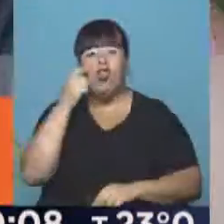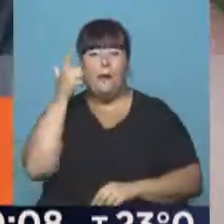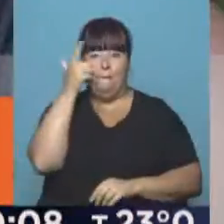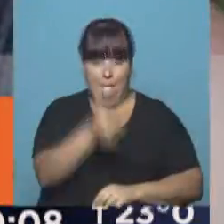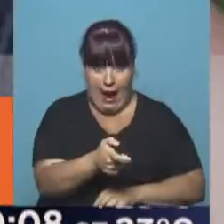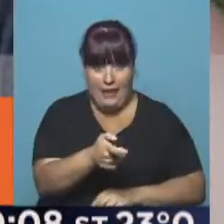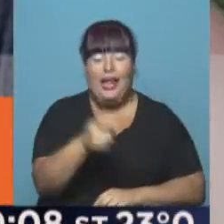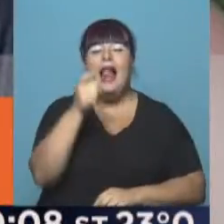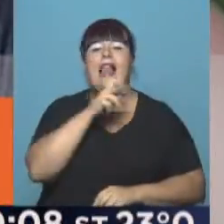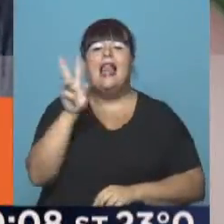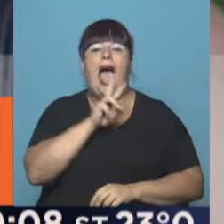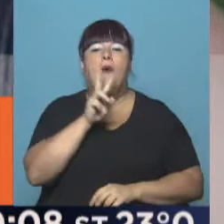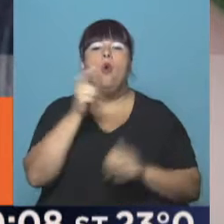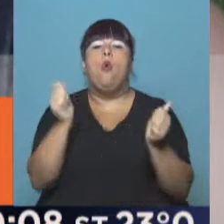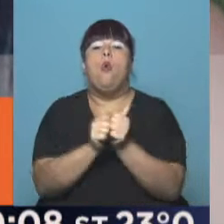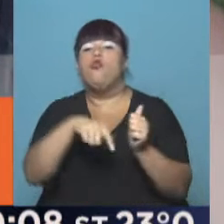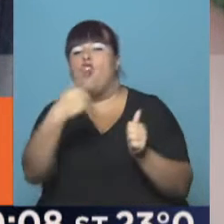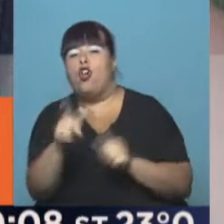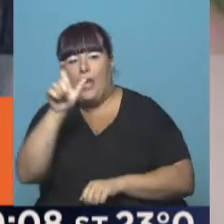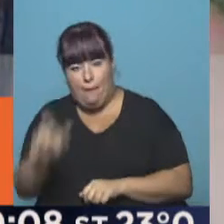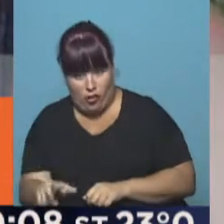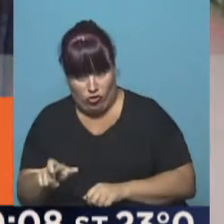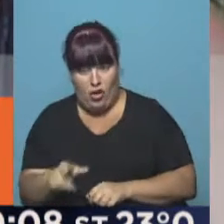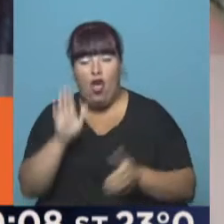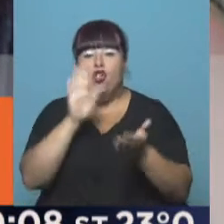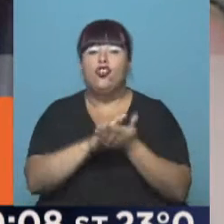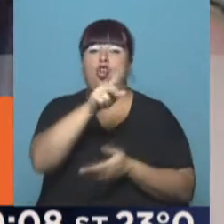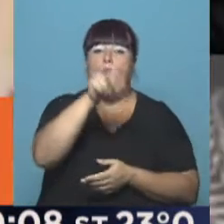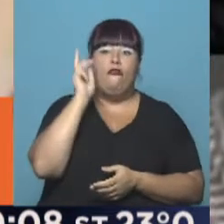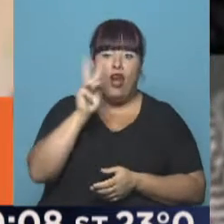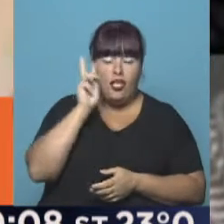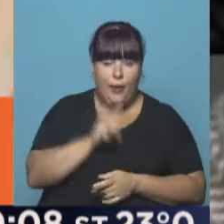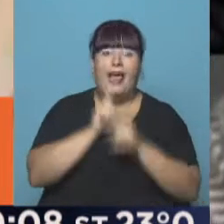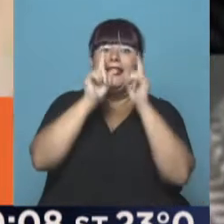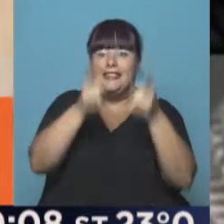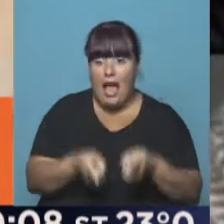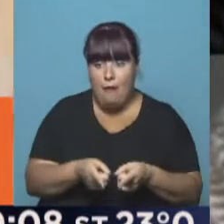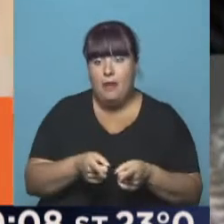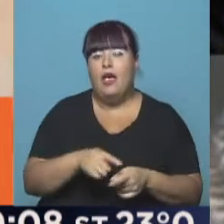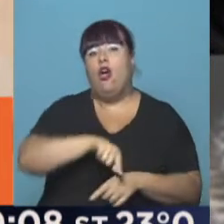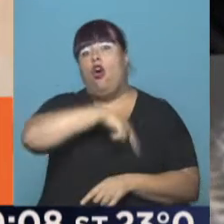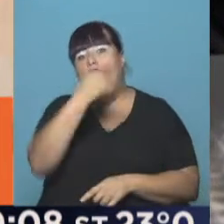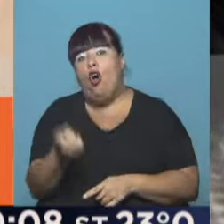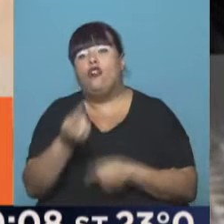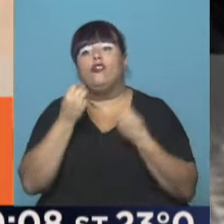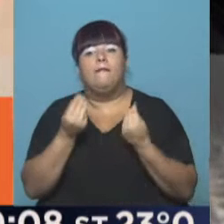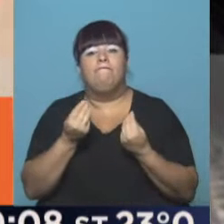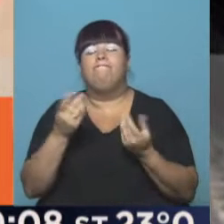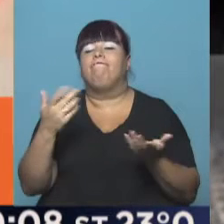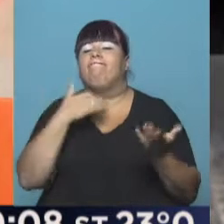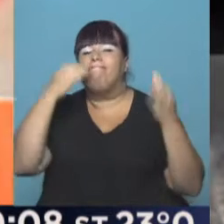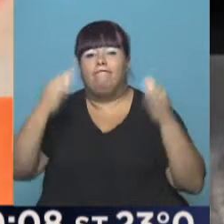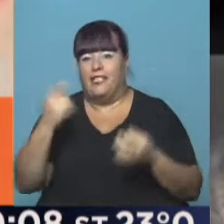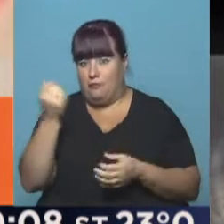atacan cuando la mujer está acompañada en el caso de florencio varela además se conjuga otro elemento que no se puede